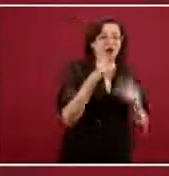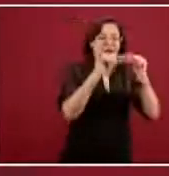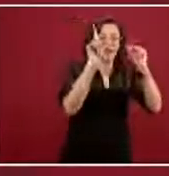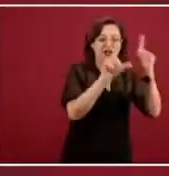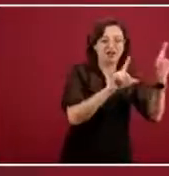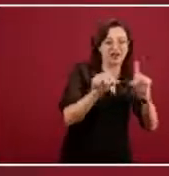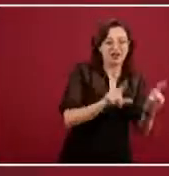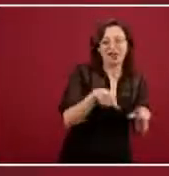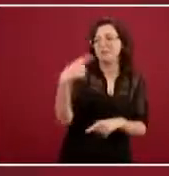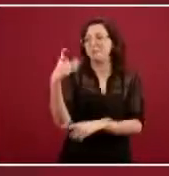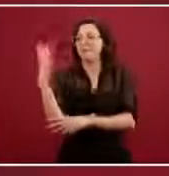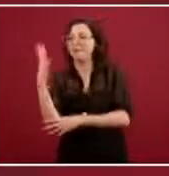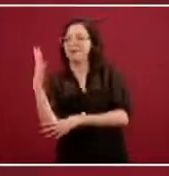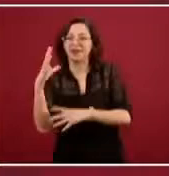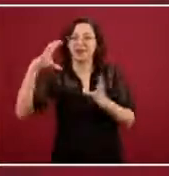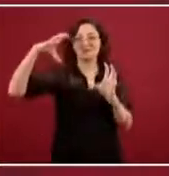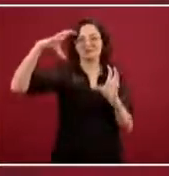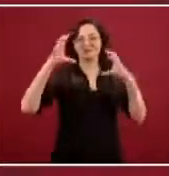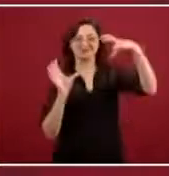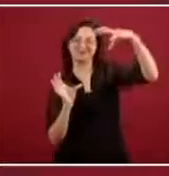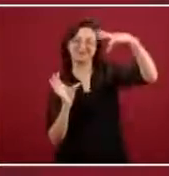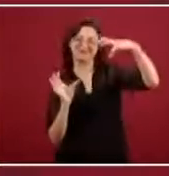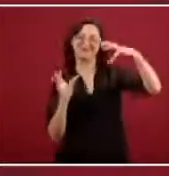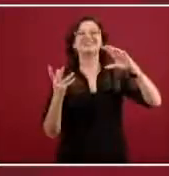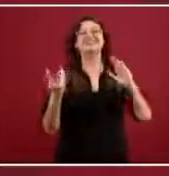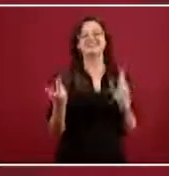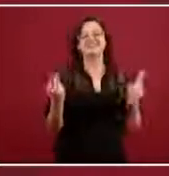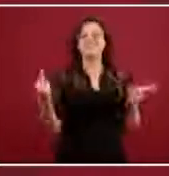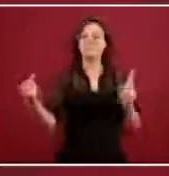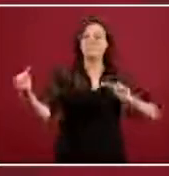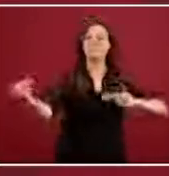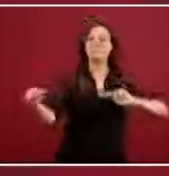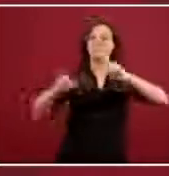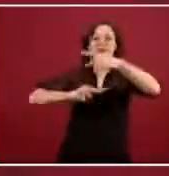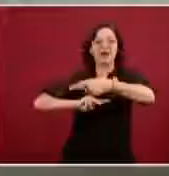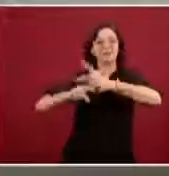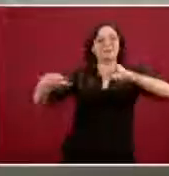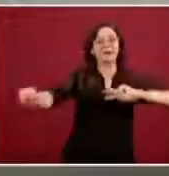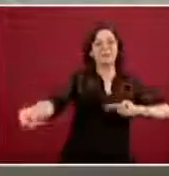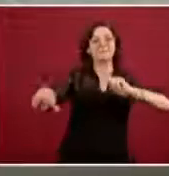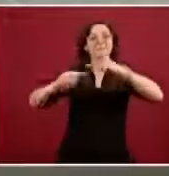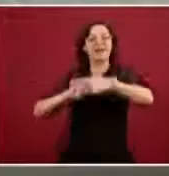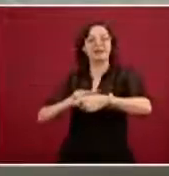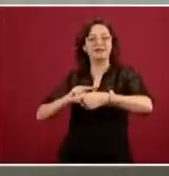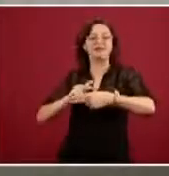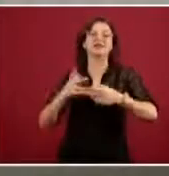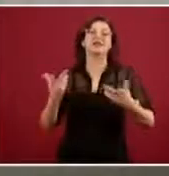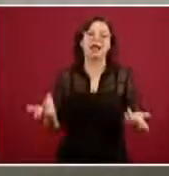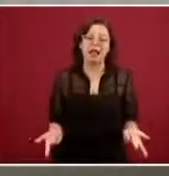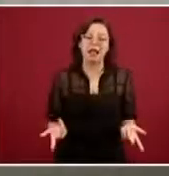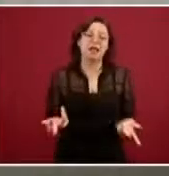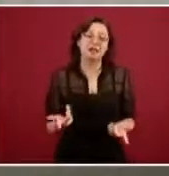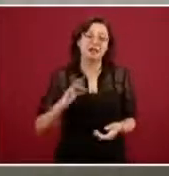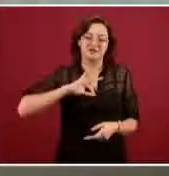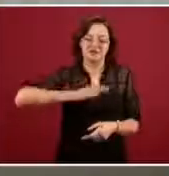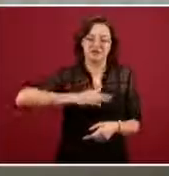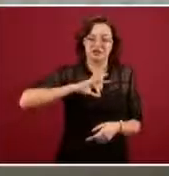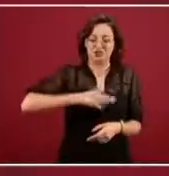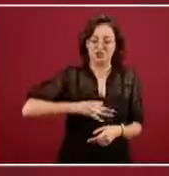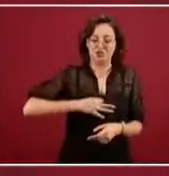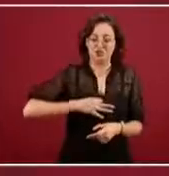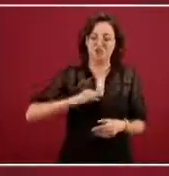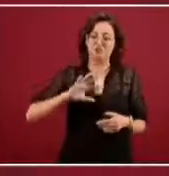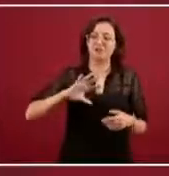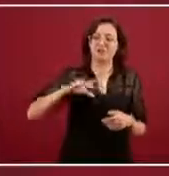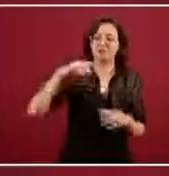otoño, allá es la primavera, y viceversa. Entonces, la infección se trasladó al hemisferio sur y luego